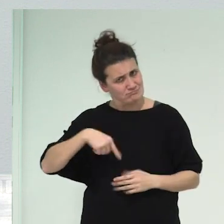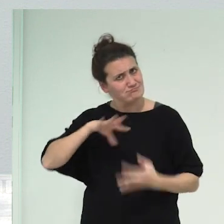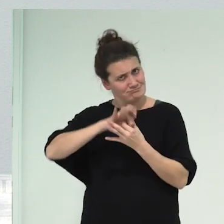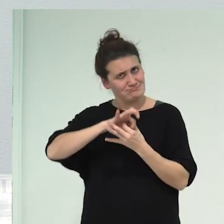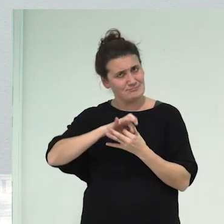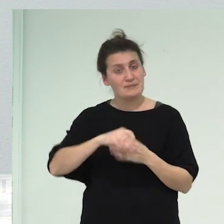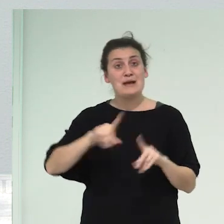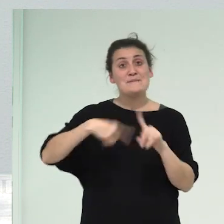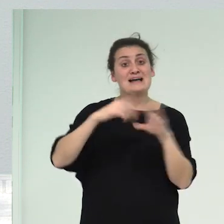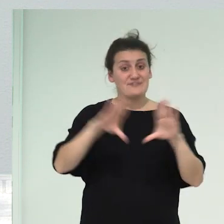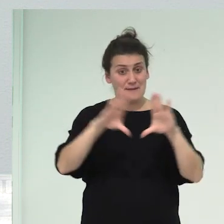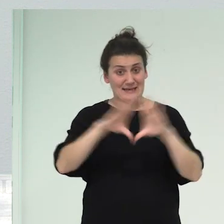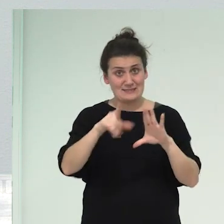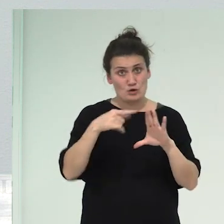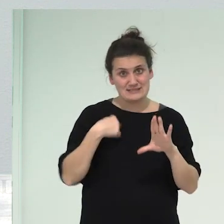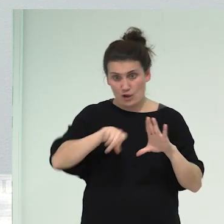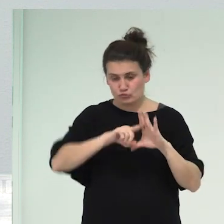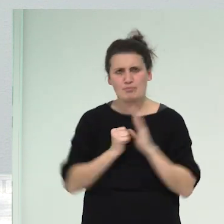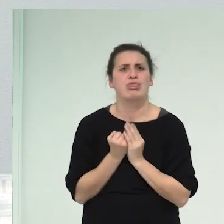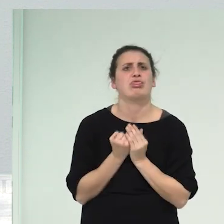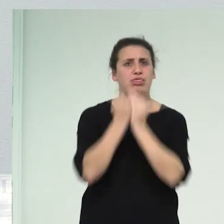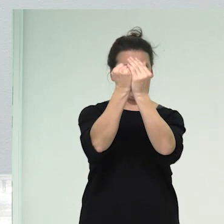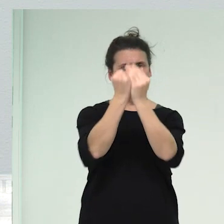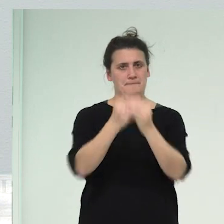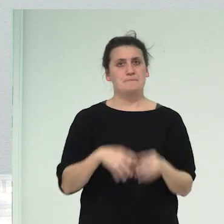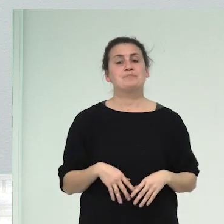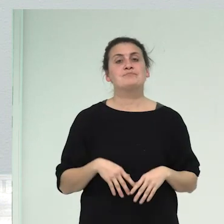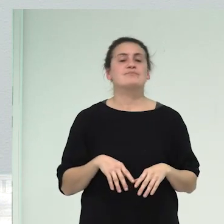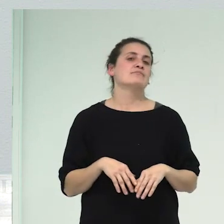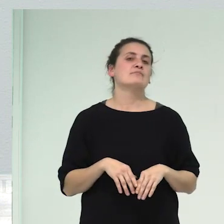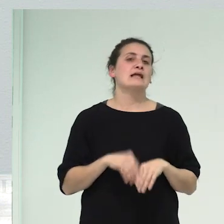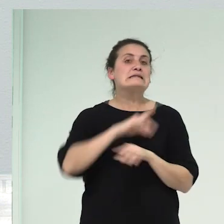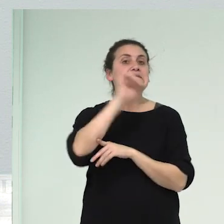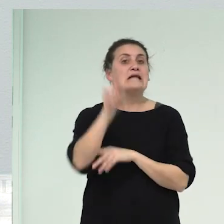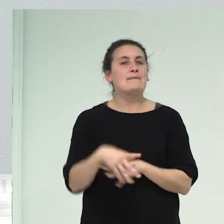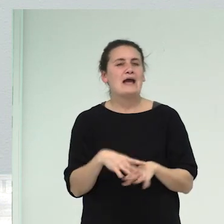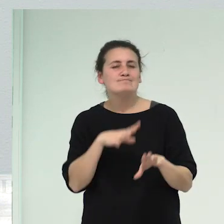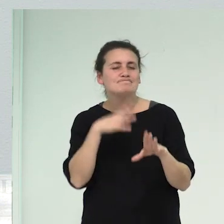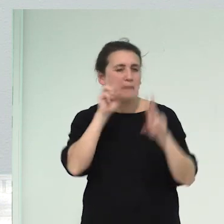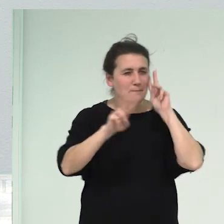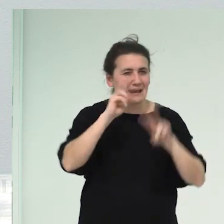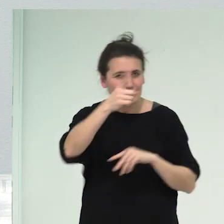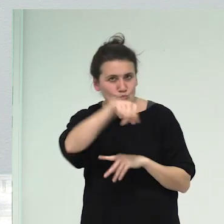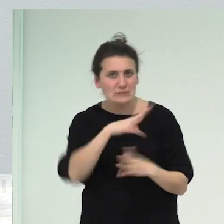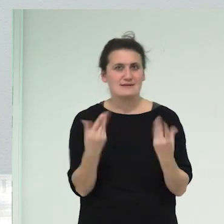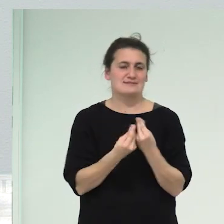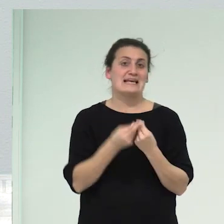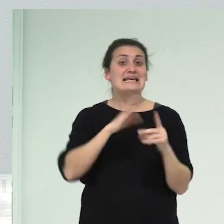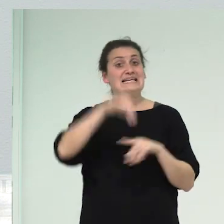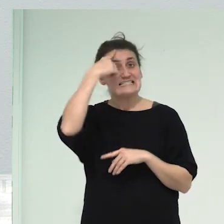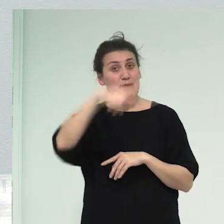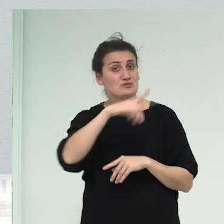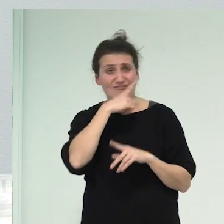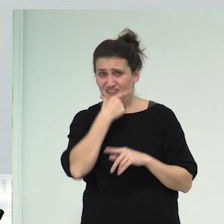este feminismo que estamos potenciando desde también con nuestras miradas, y sabemos que no es